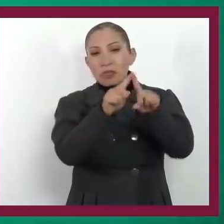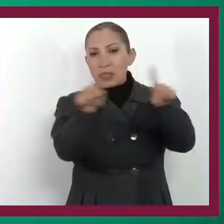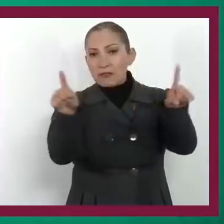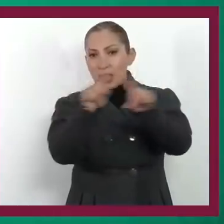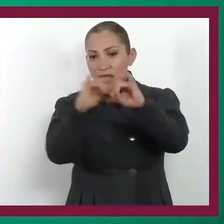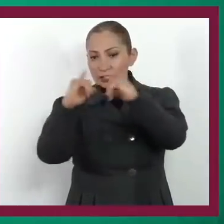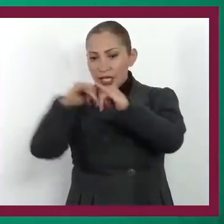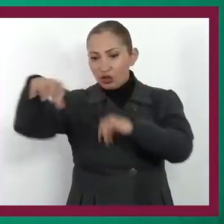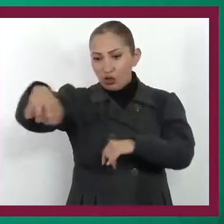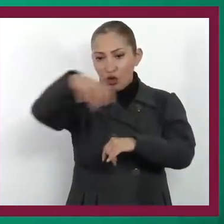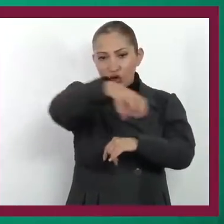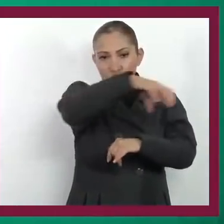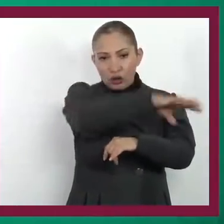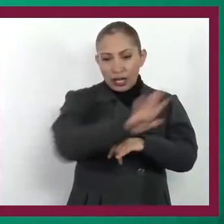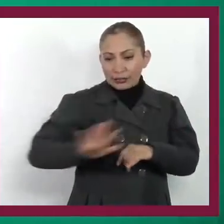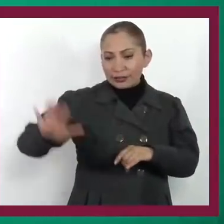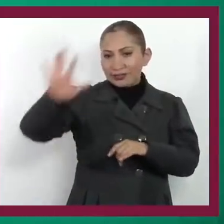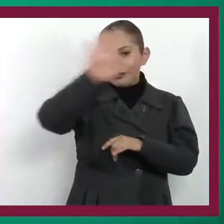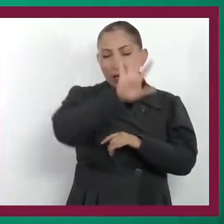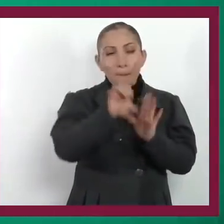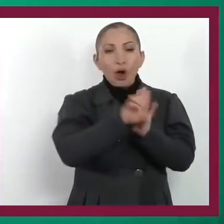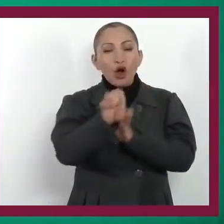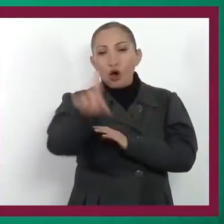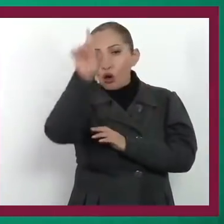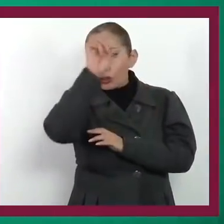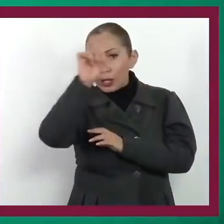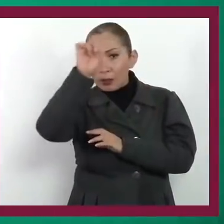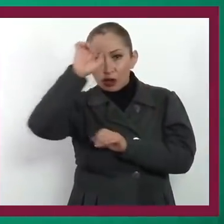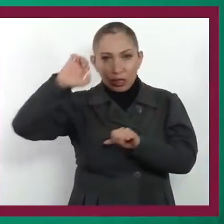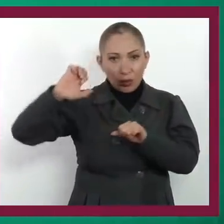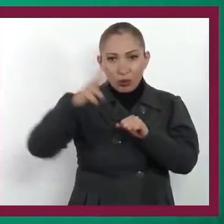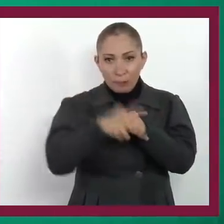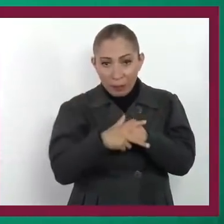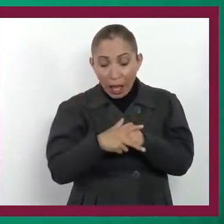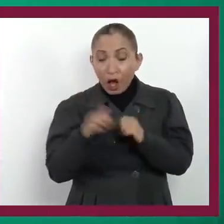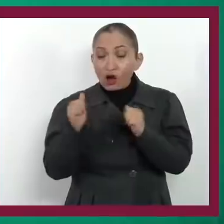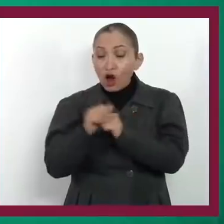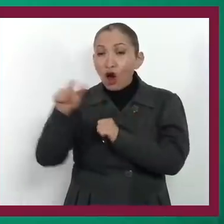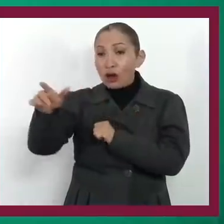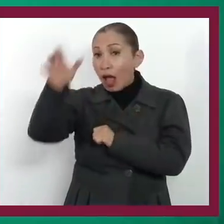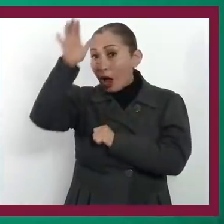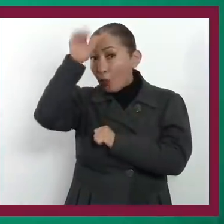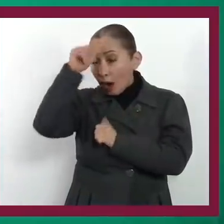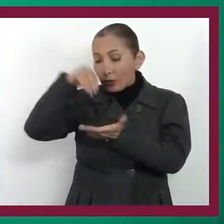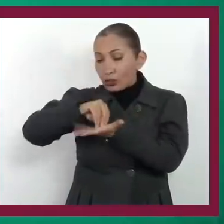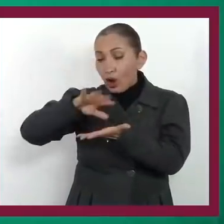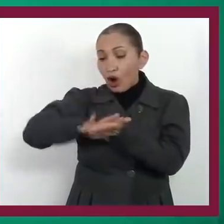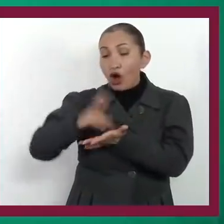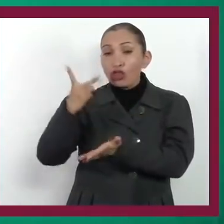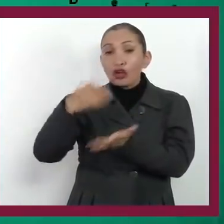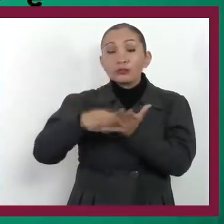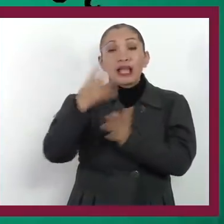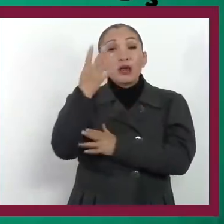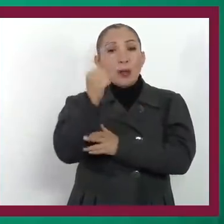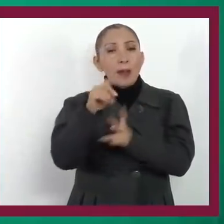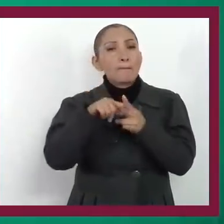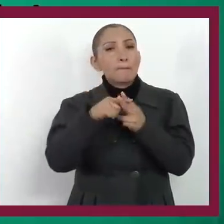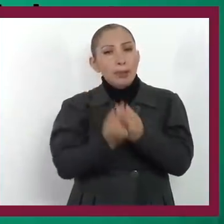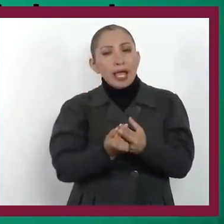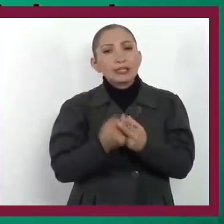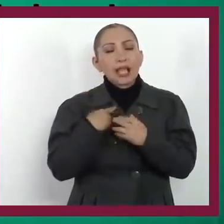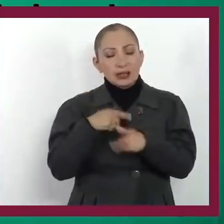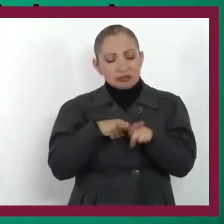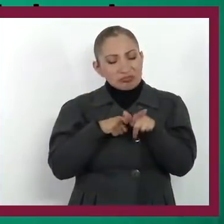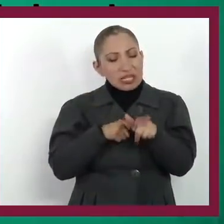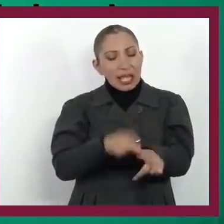diversas instituciones continentales, como el Consejo Europeo. Junto con el tratado, en 2009 inicia la